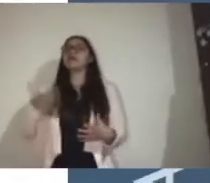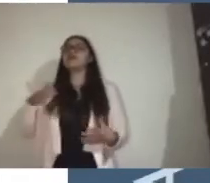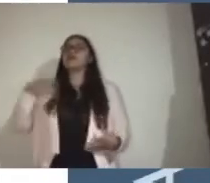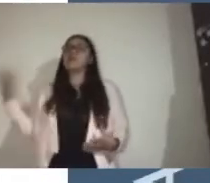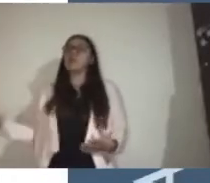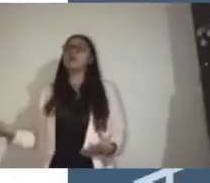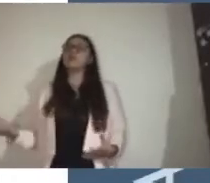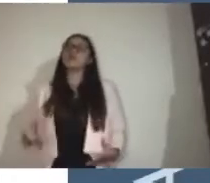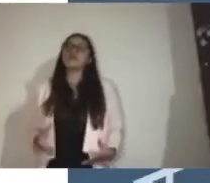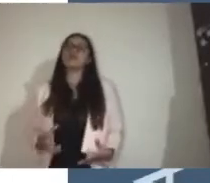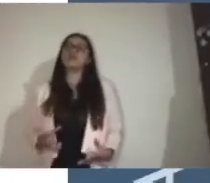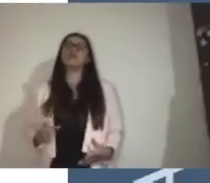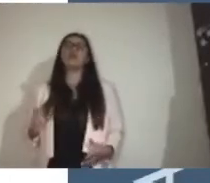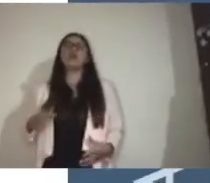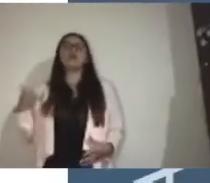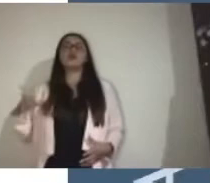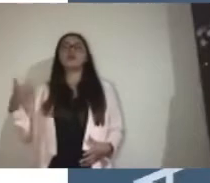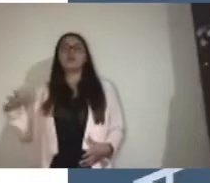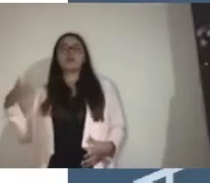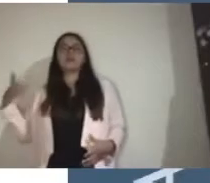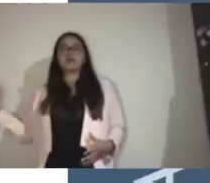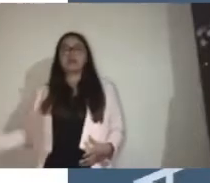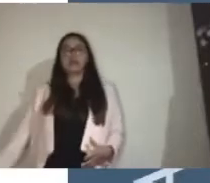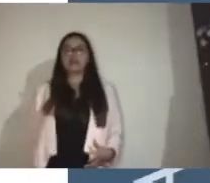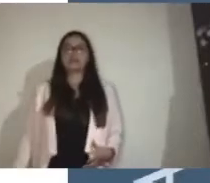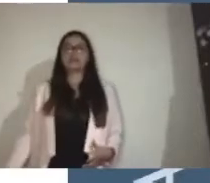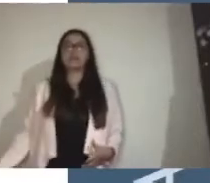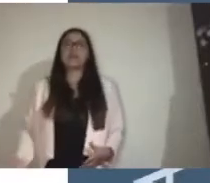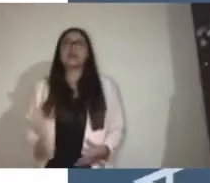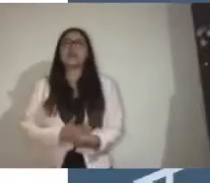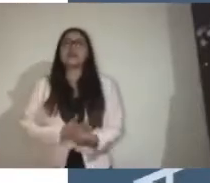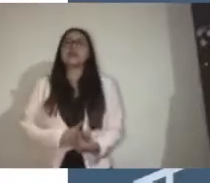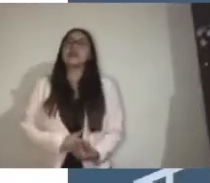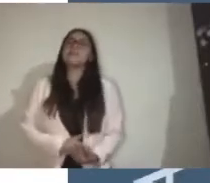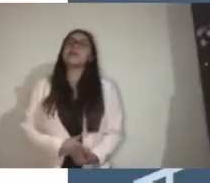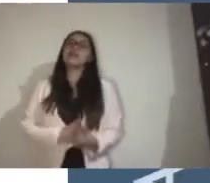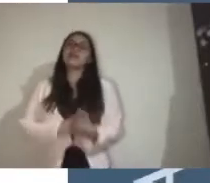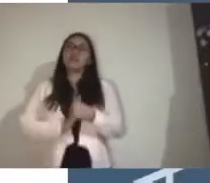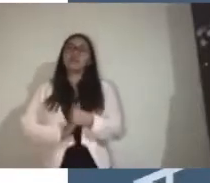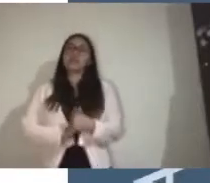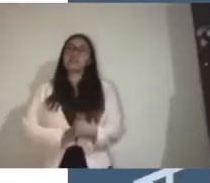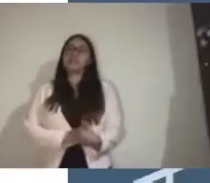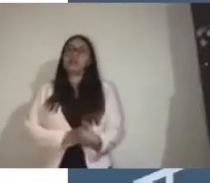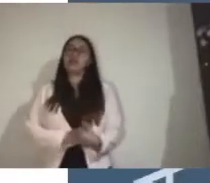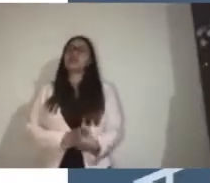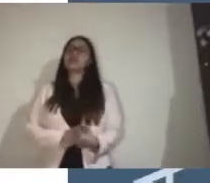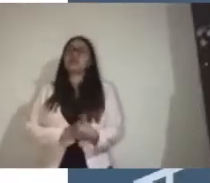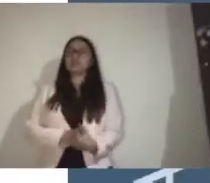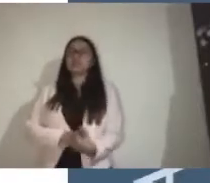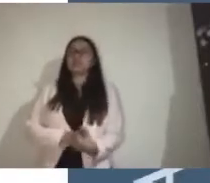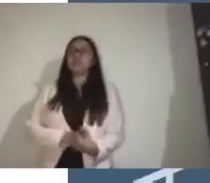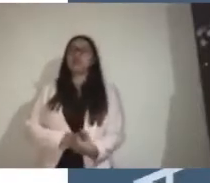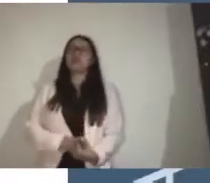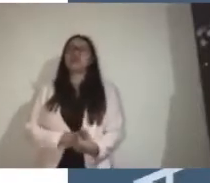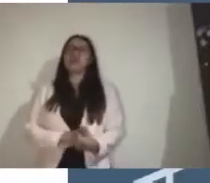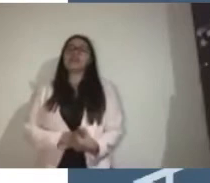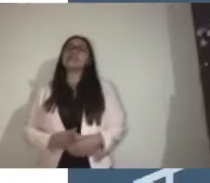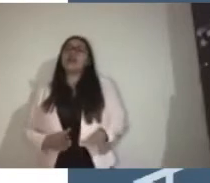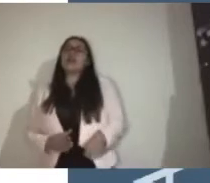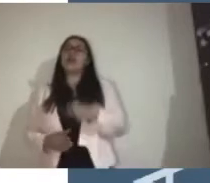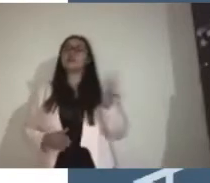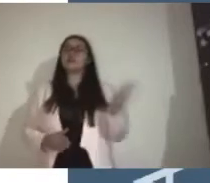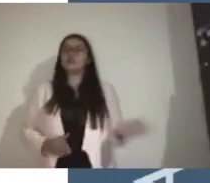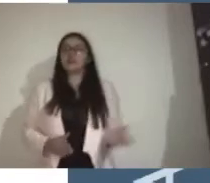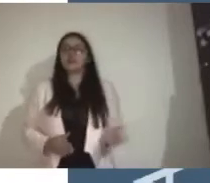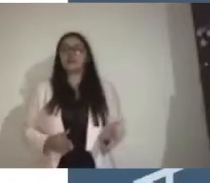y ellos proponen nuevos estudios con supervivencias más largas. También otra de las desventajas es que este estudio fue